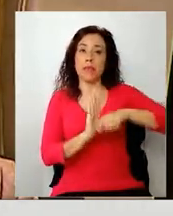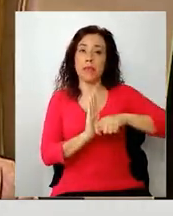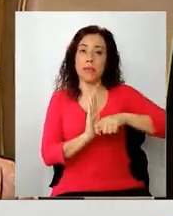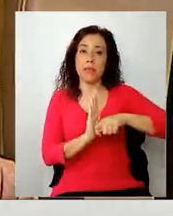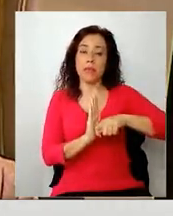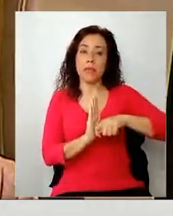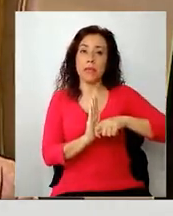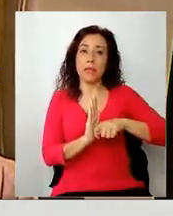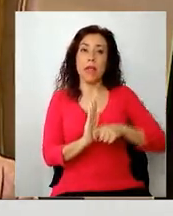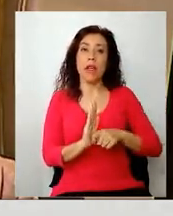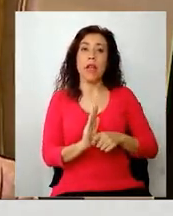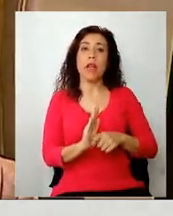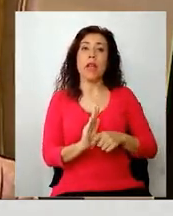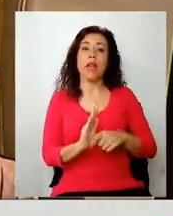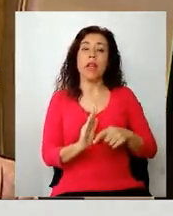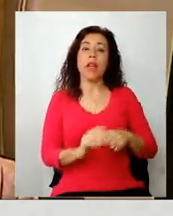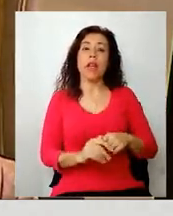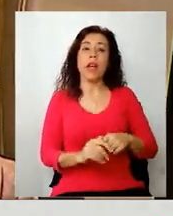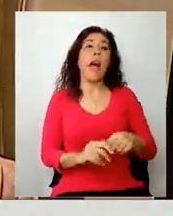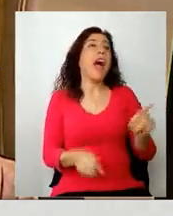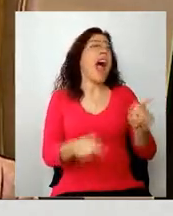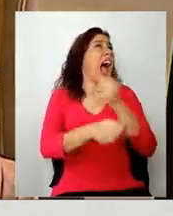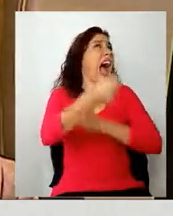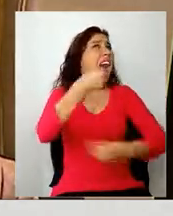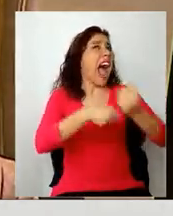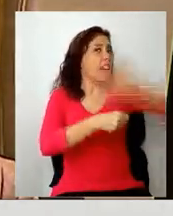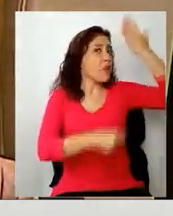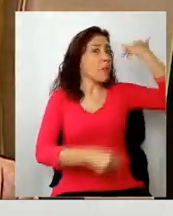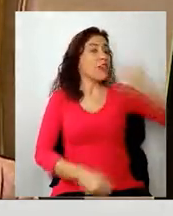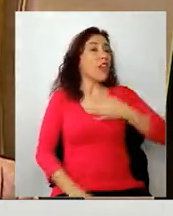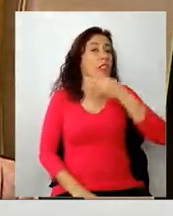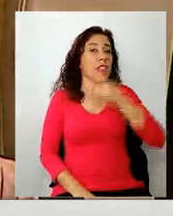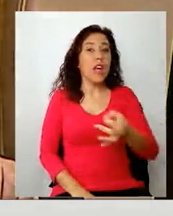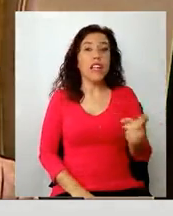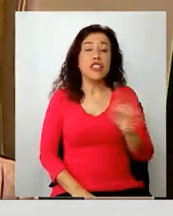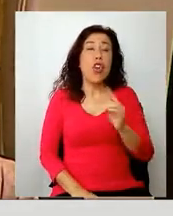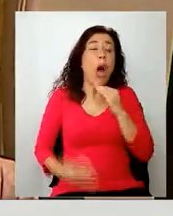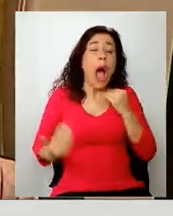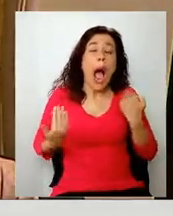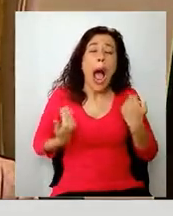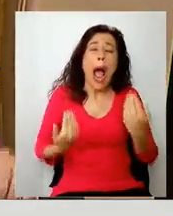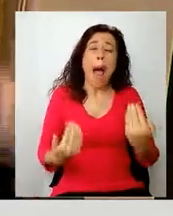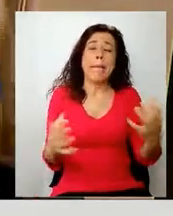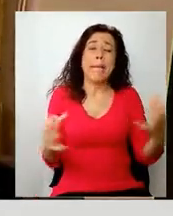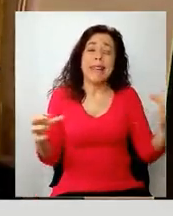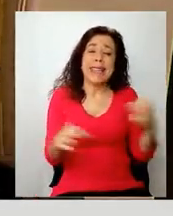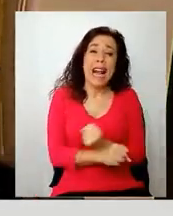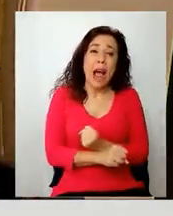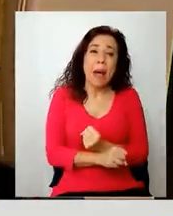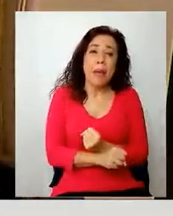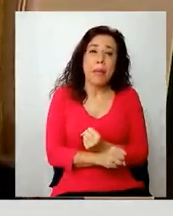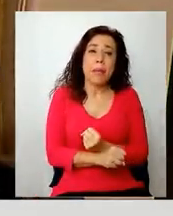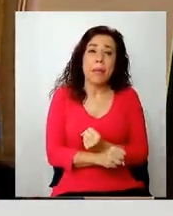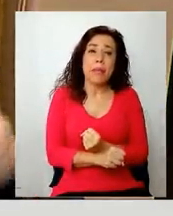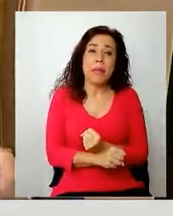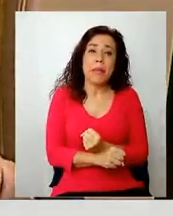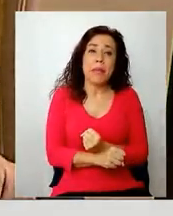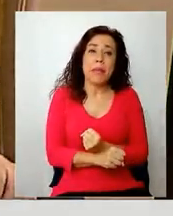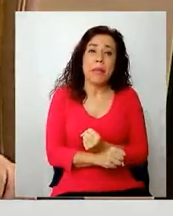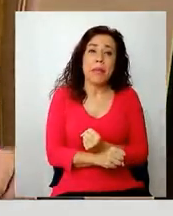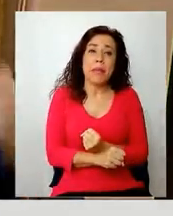poníamos la el año pasado Incluso si no nos apuramos con la recepción del hospital de curicó sino